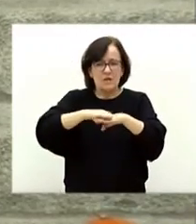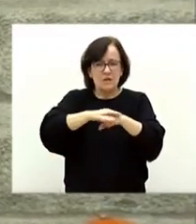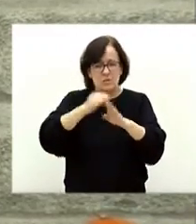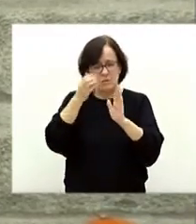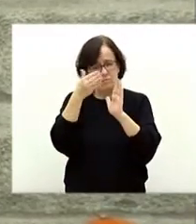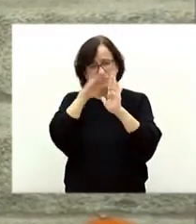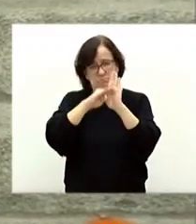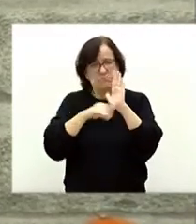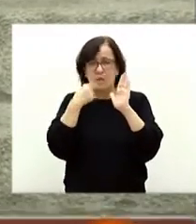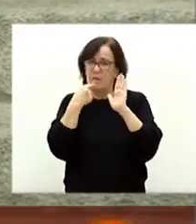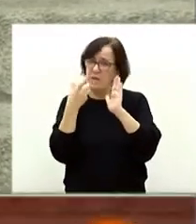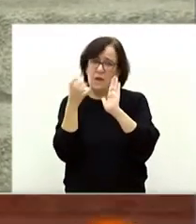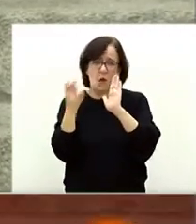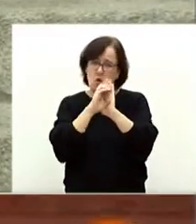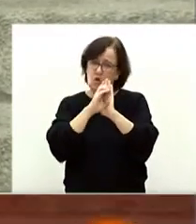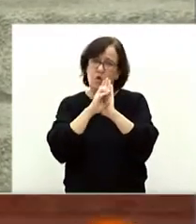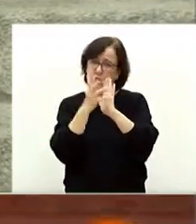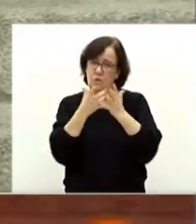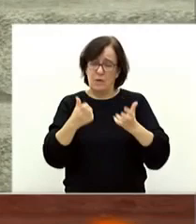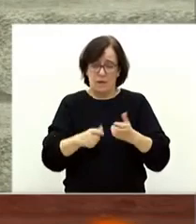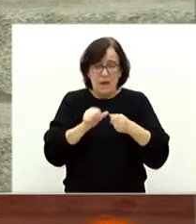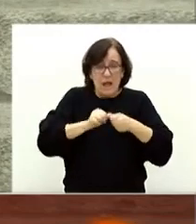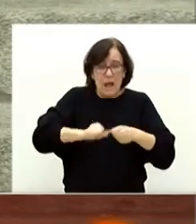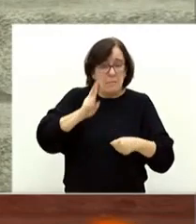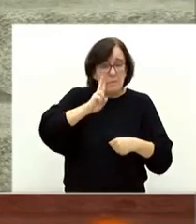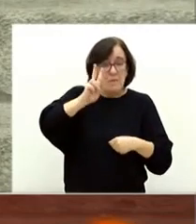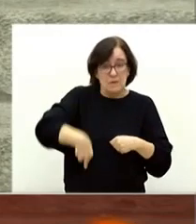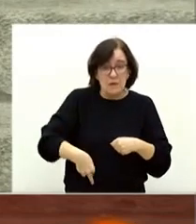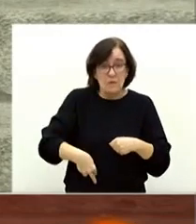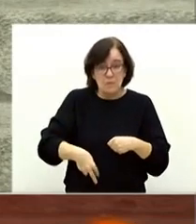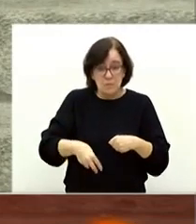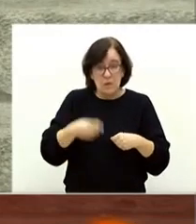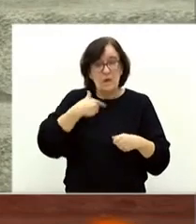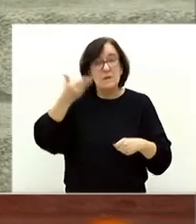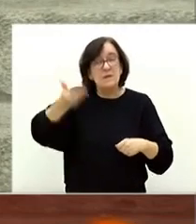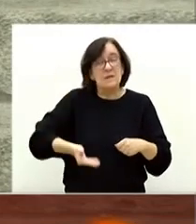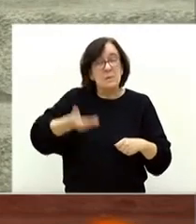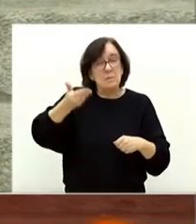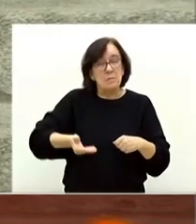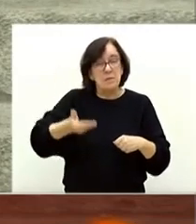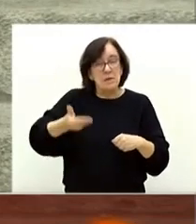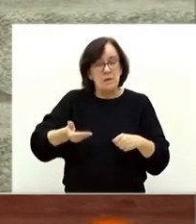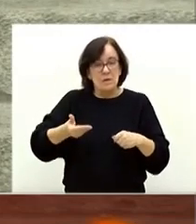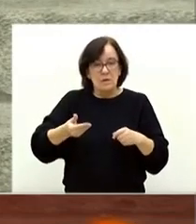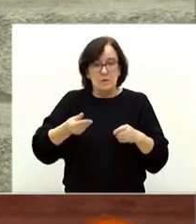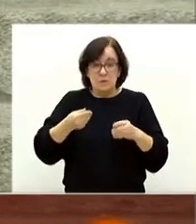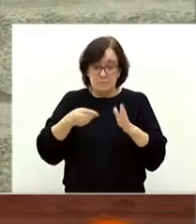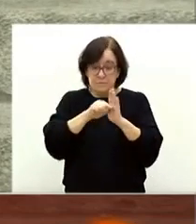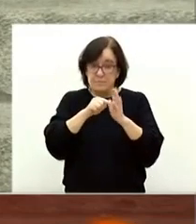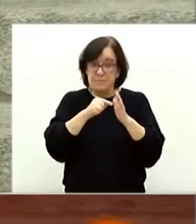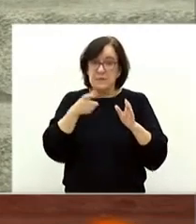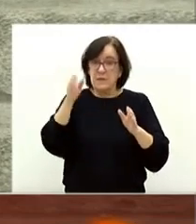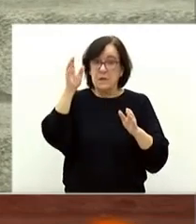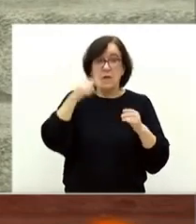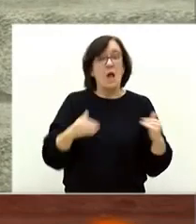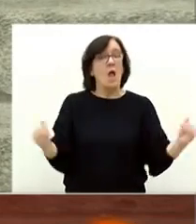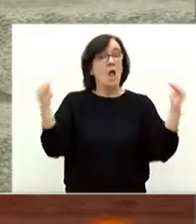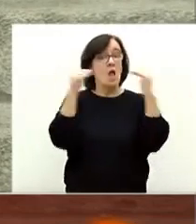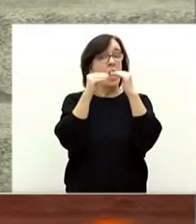ordenamiento constitucional. A partir del reconocimiento de esa importantísima dimensión del principio de